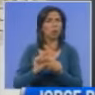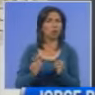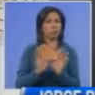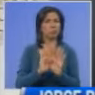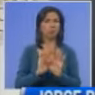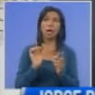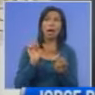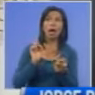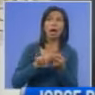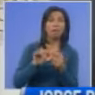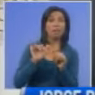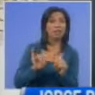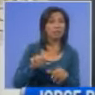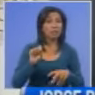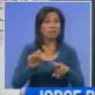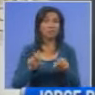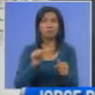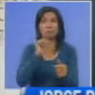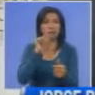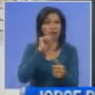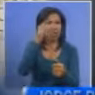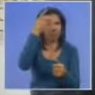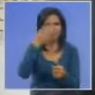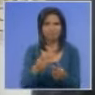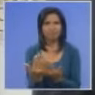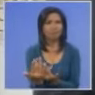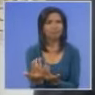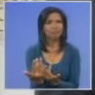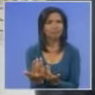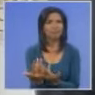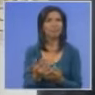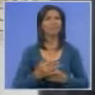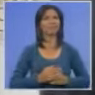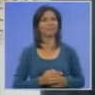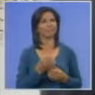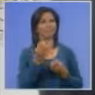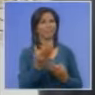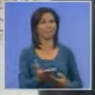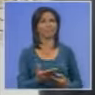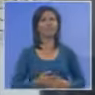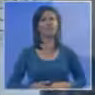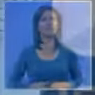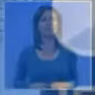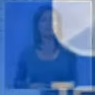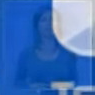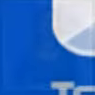no se sabe si se quedará aquí de manera definitiva. Jorge Rodríguez, 24 horas.